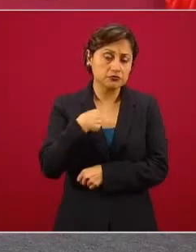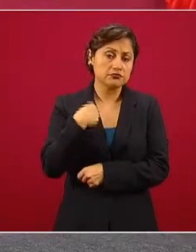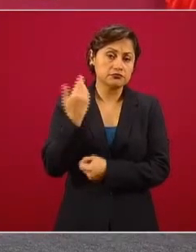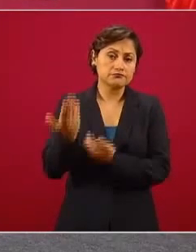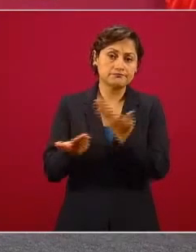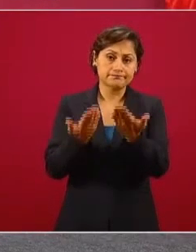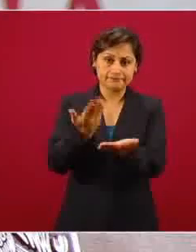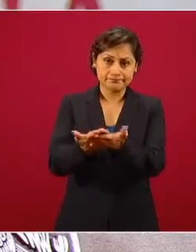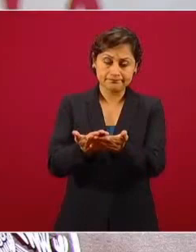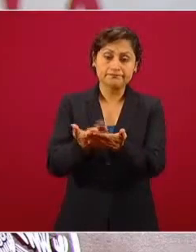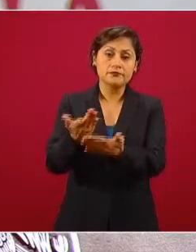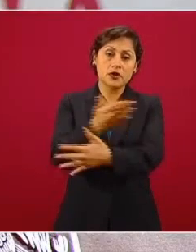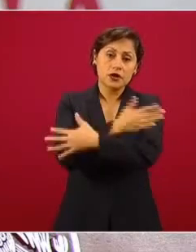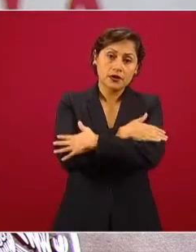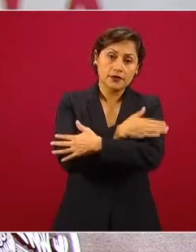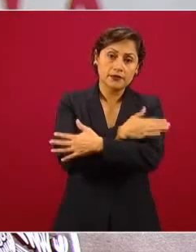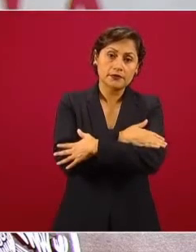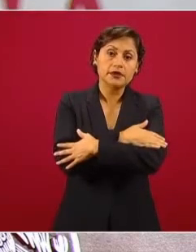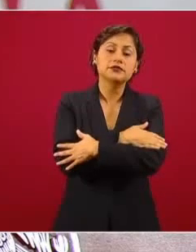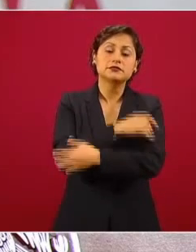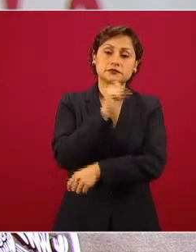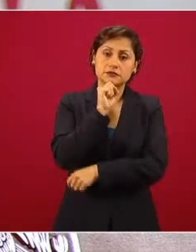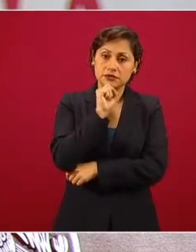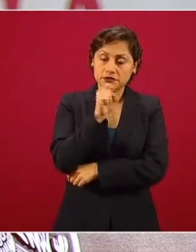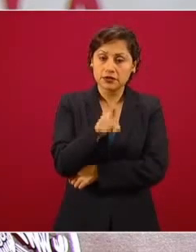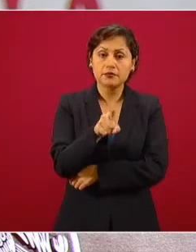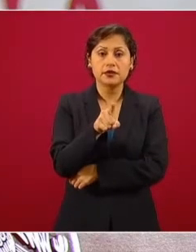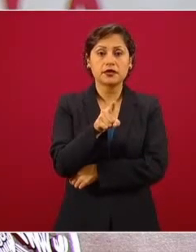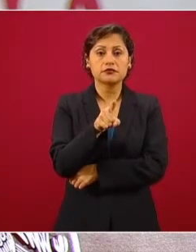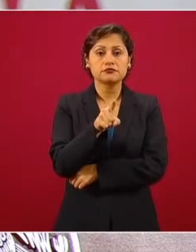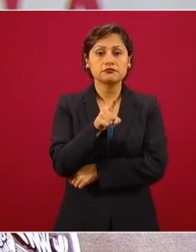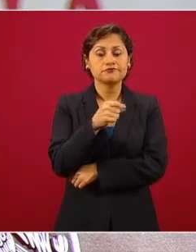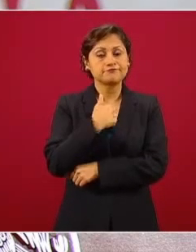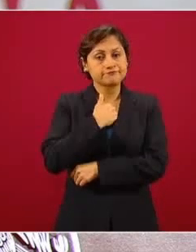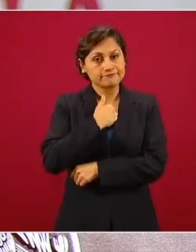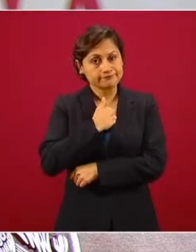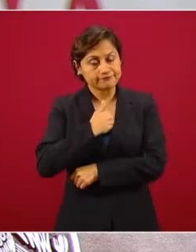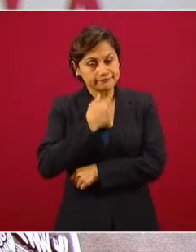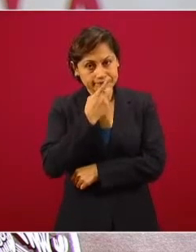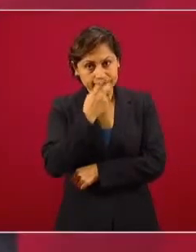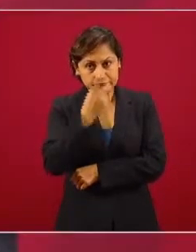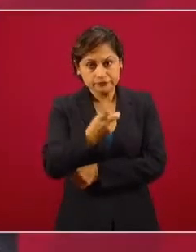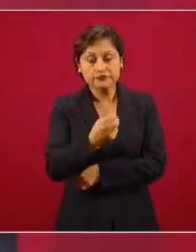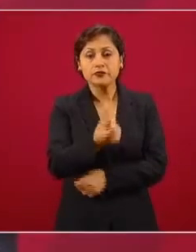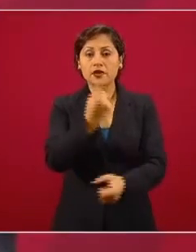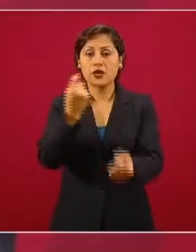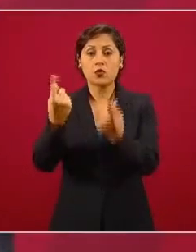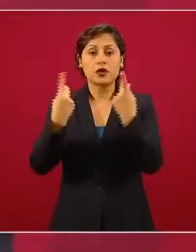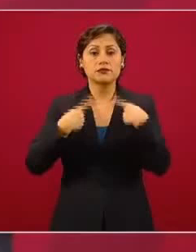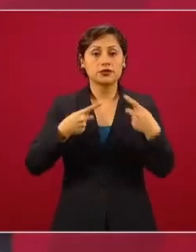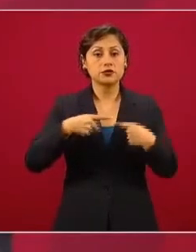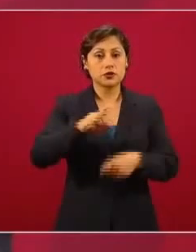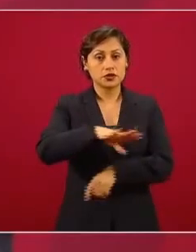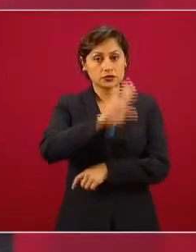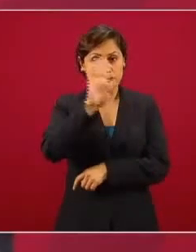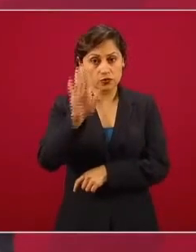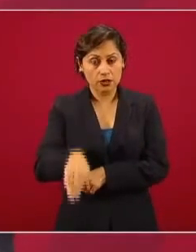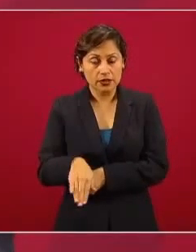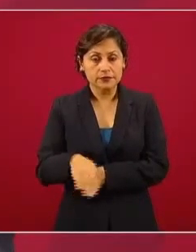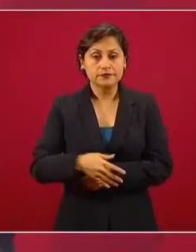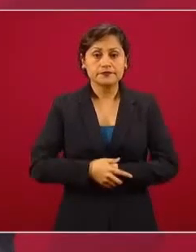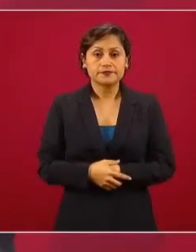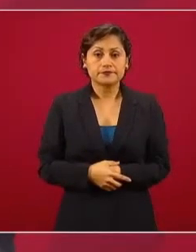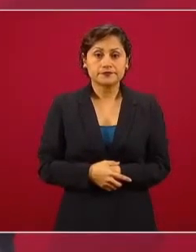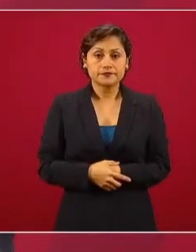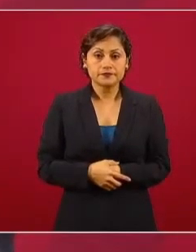pésame a familiares de quienes han perdido la vida